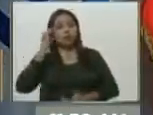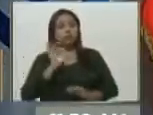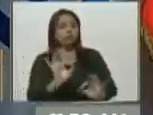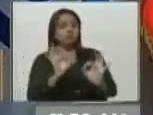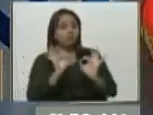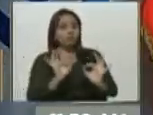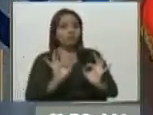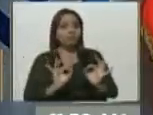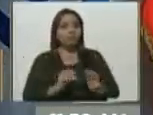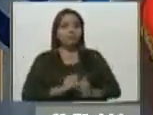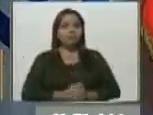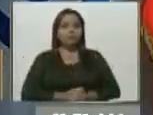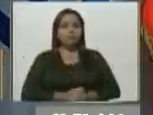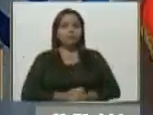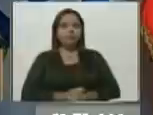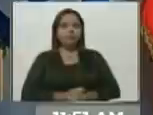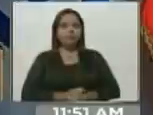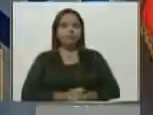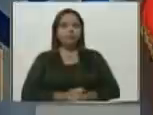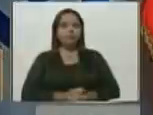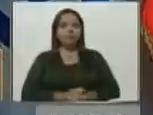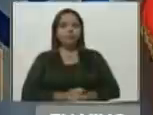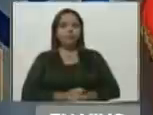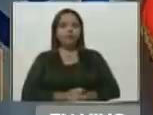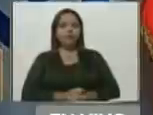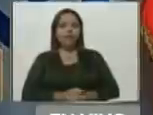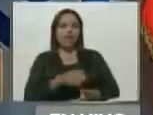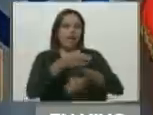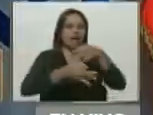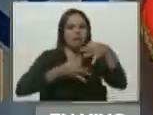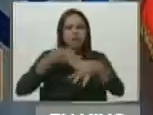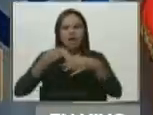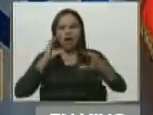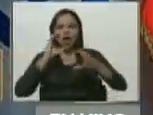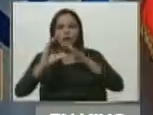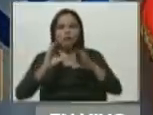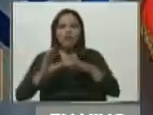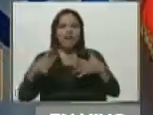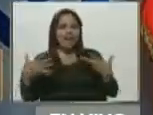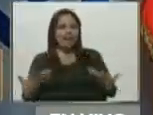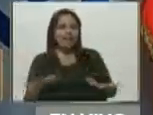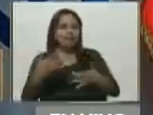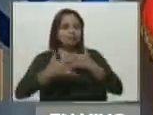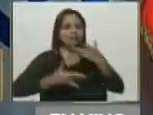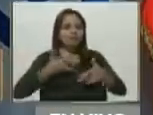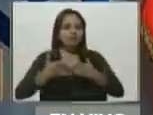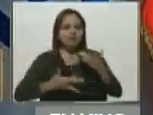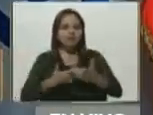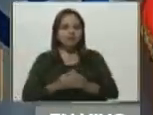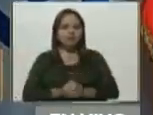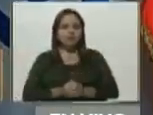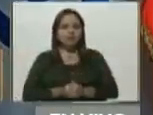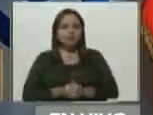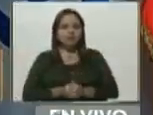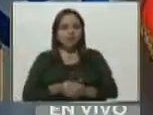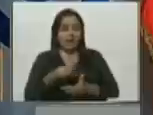particularmente vamos a hablar, vamos a comunicar acciones que hemos venido realizando,